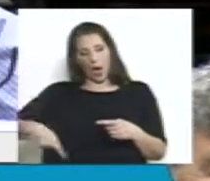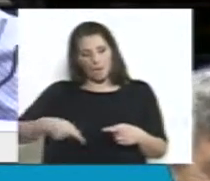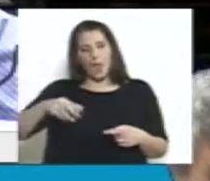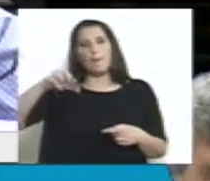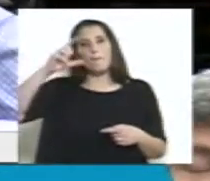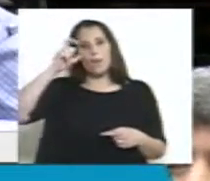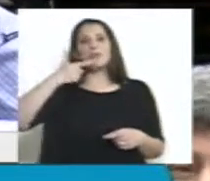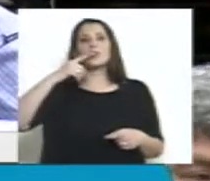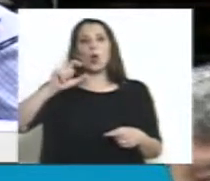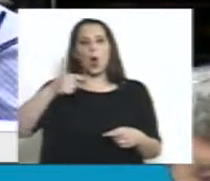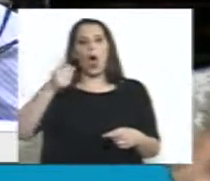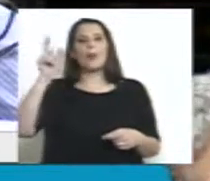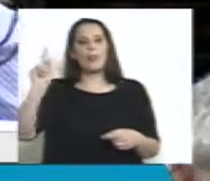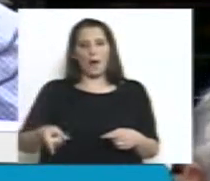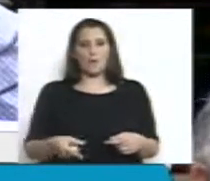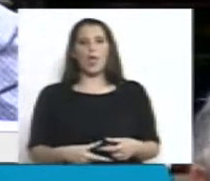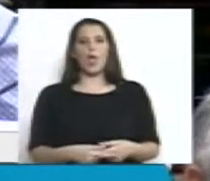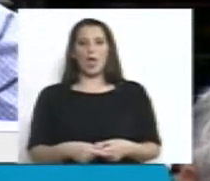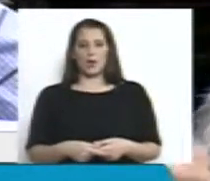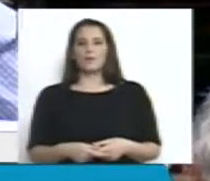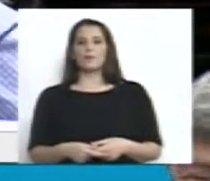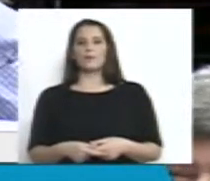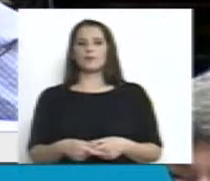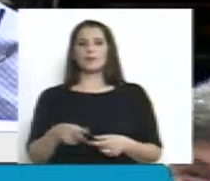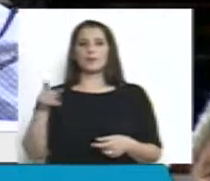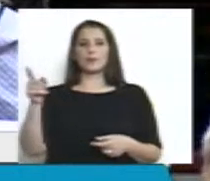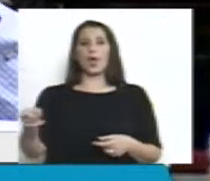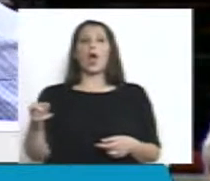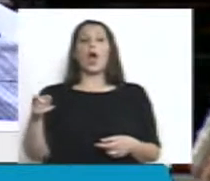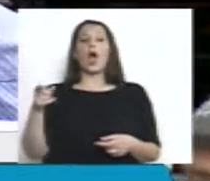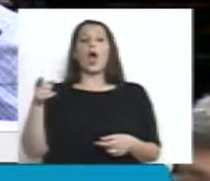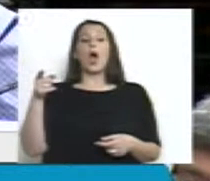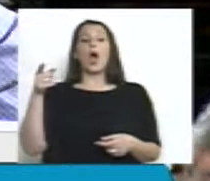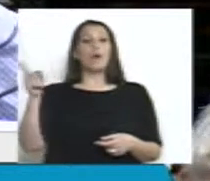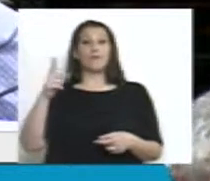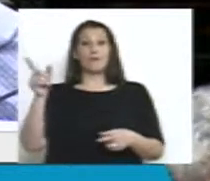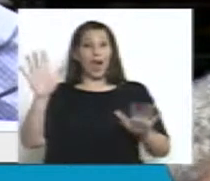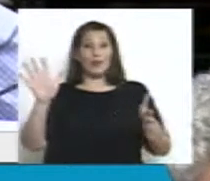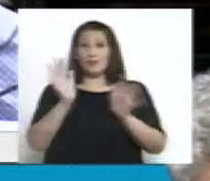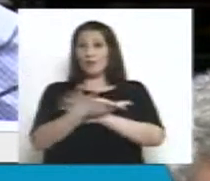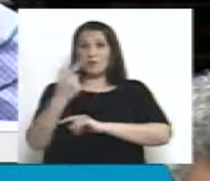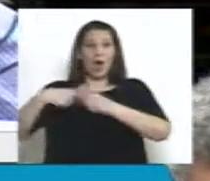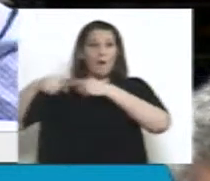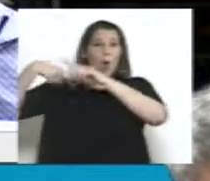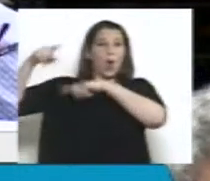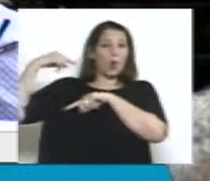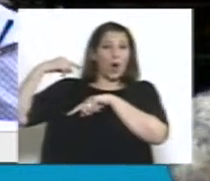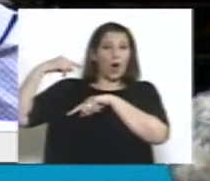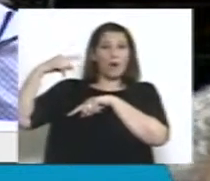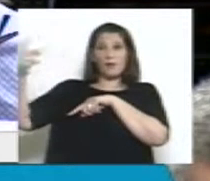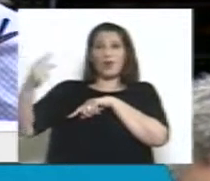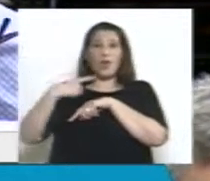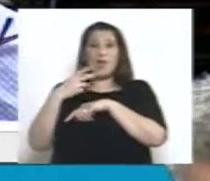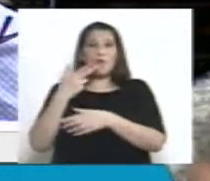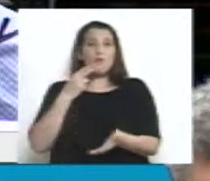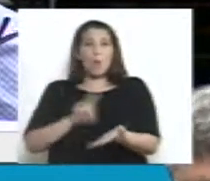Burday. Y la convalidamos hoy en día. Una estructura absolutamente regresiva. Una estructura de impuestos